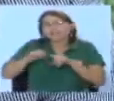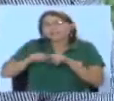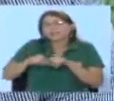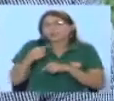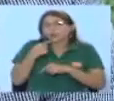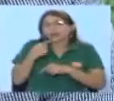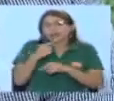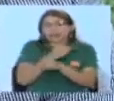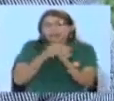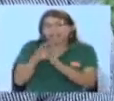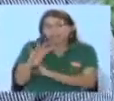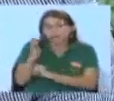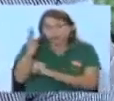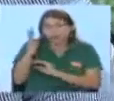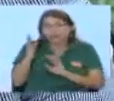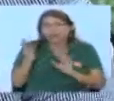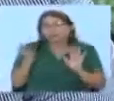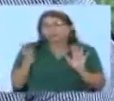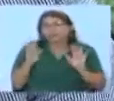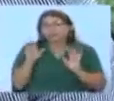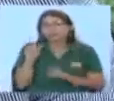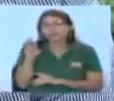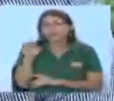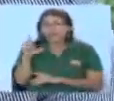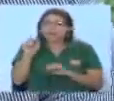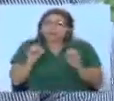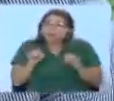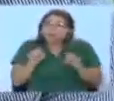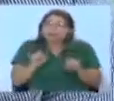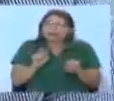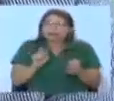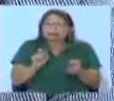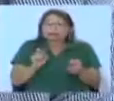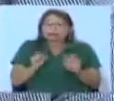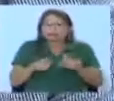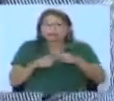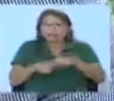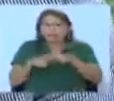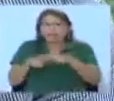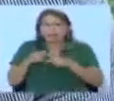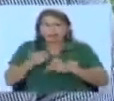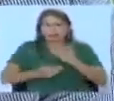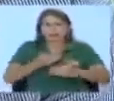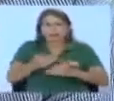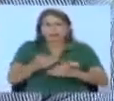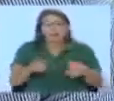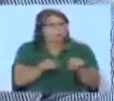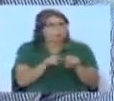Constitucional, podrá reparar el procedimiento. A mí me parece también legítimo que los